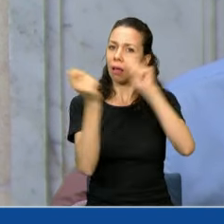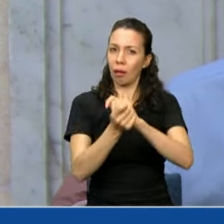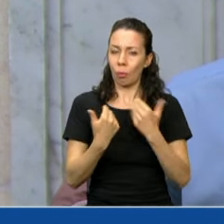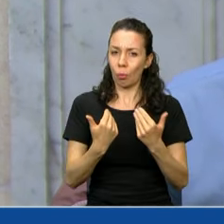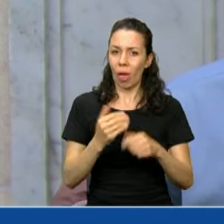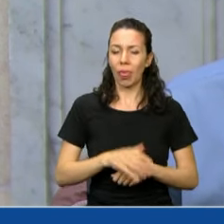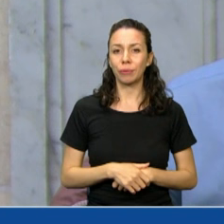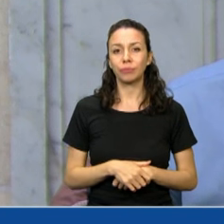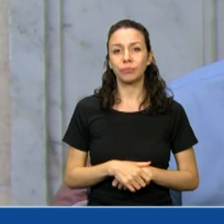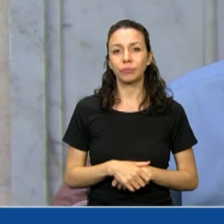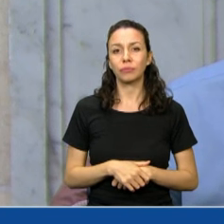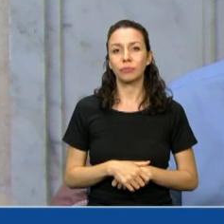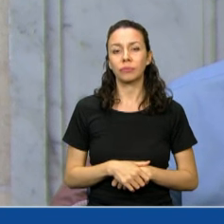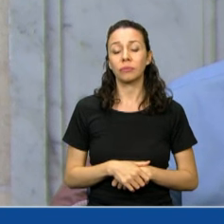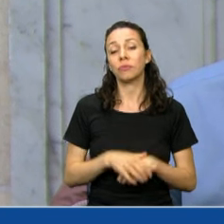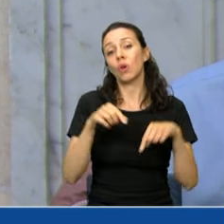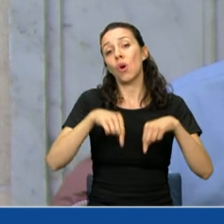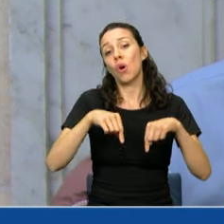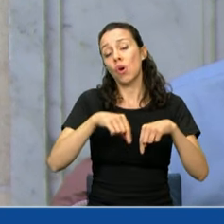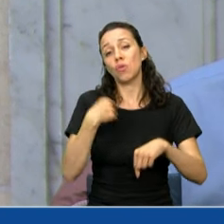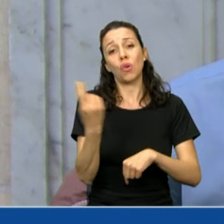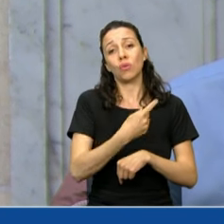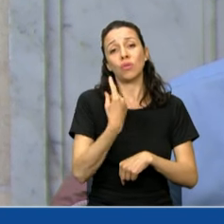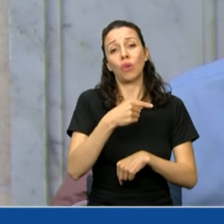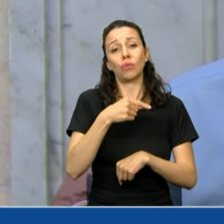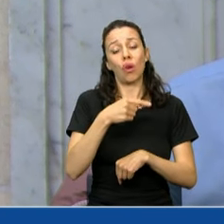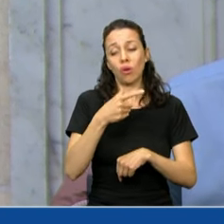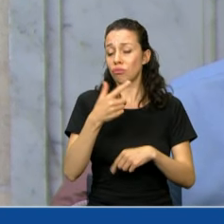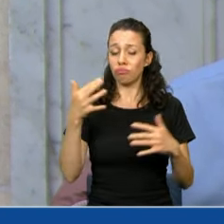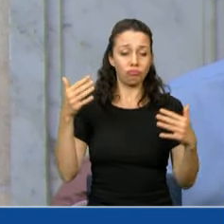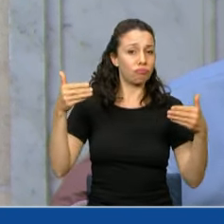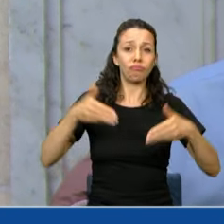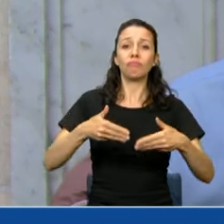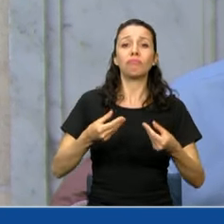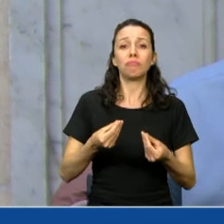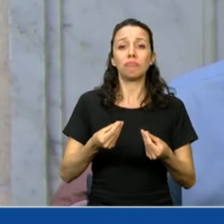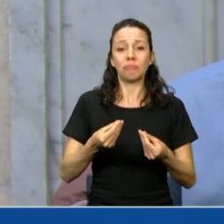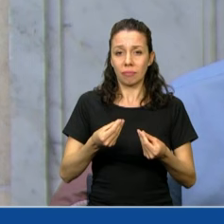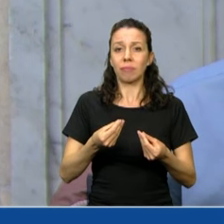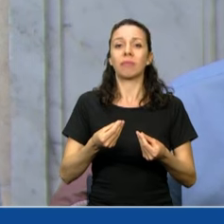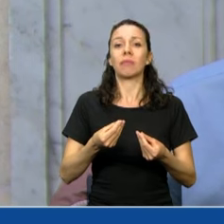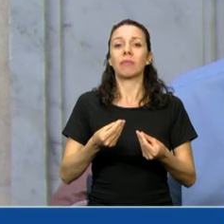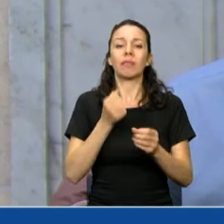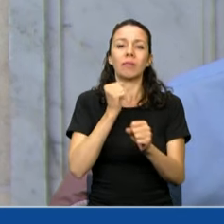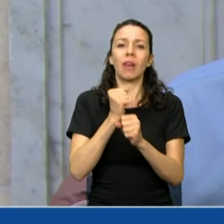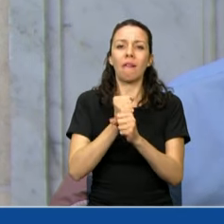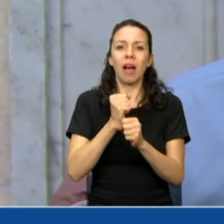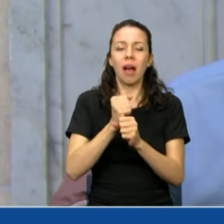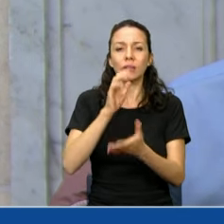básicamente Hoy estamos acá claramente para trabajar sobre un régimen